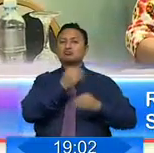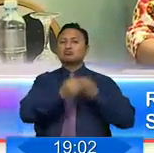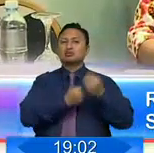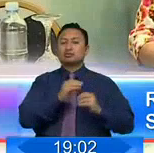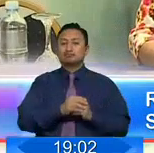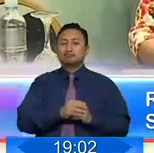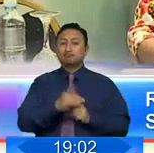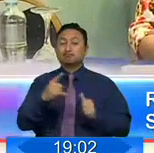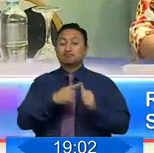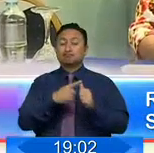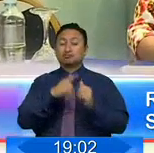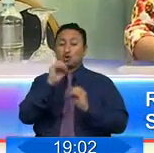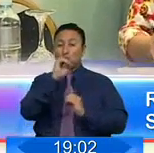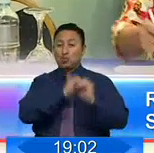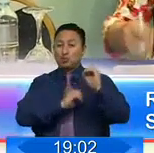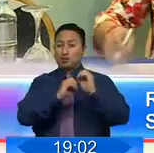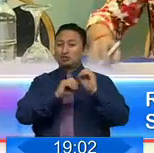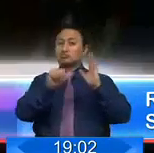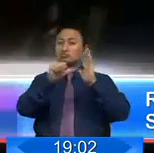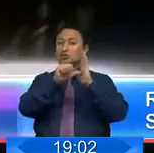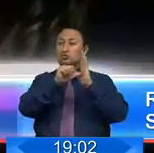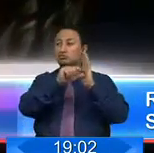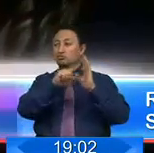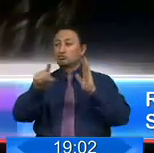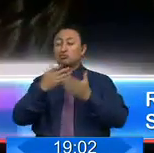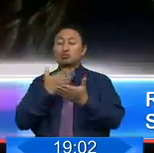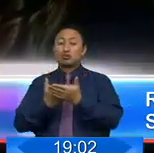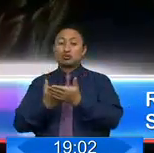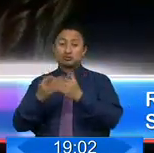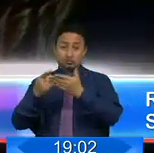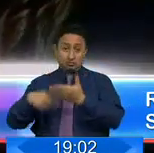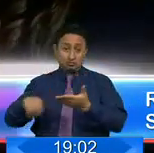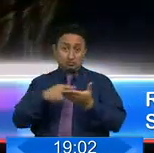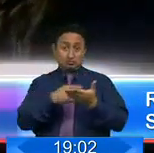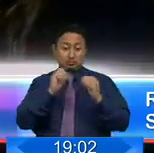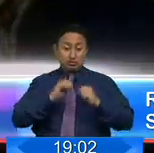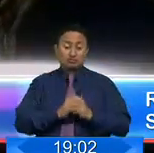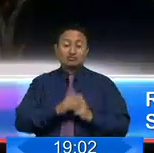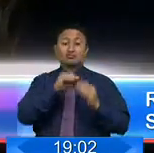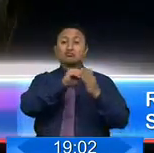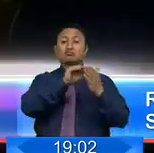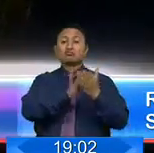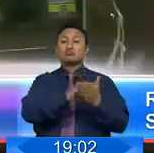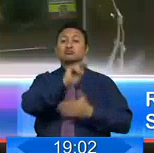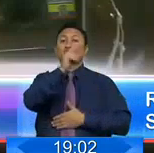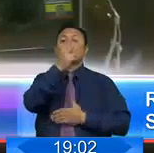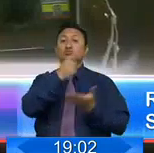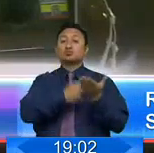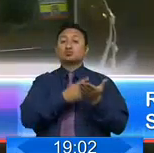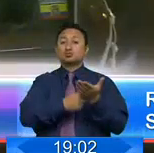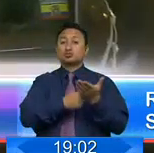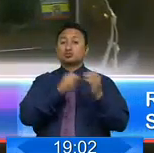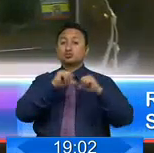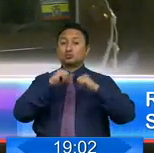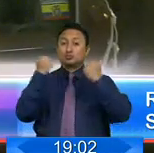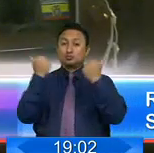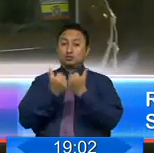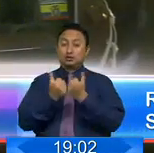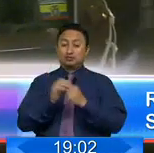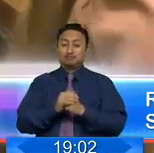un articulado propuesto desde la función electoral para que sea incluido en el segundo debate del Pleno de la Asamblea y el